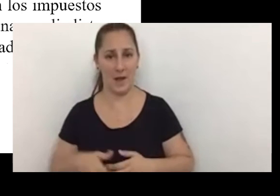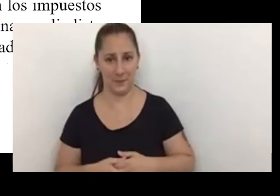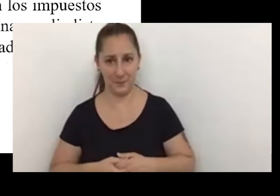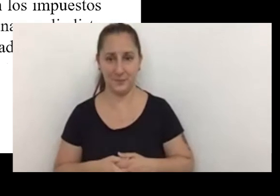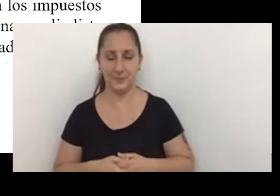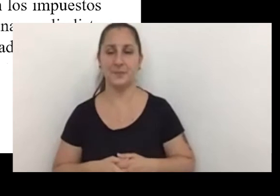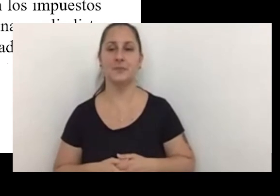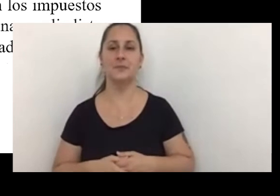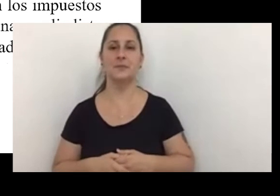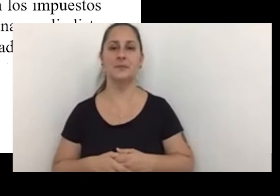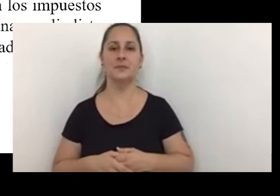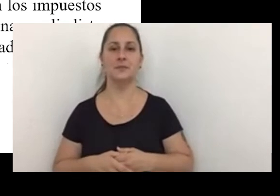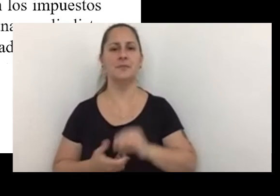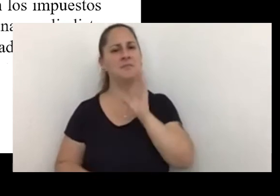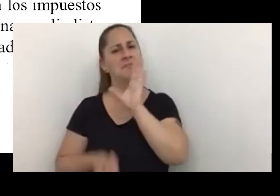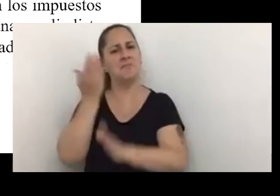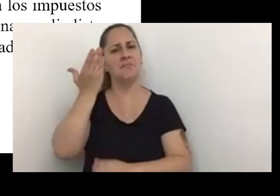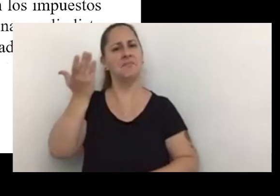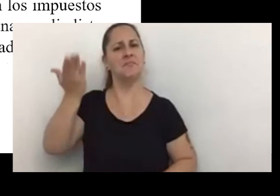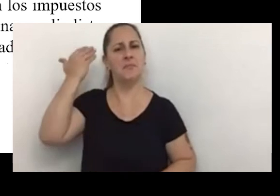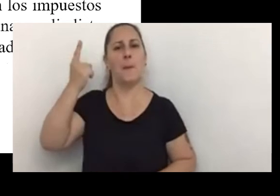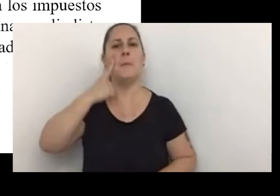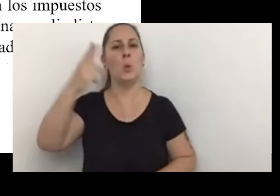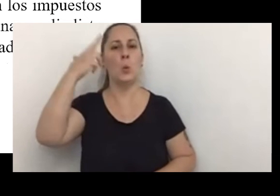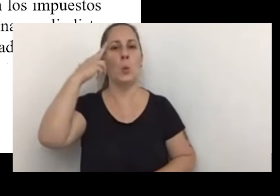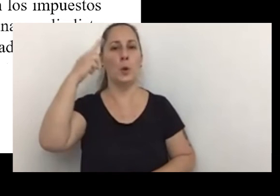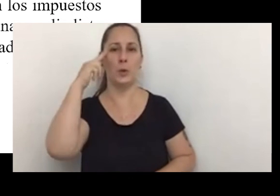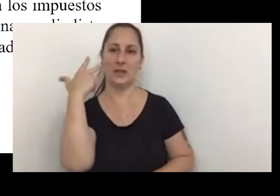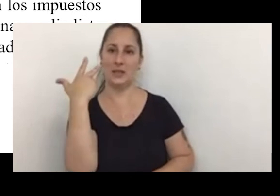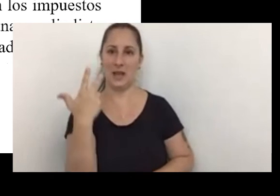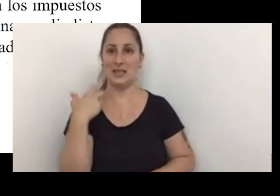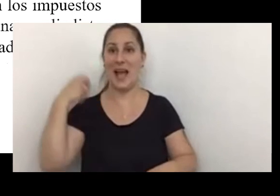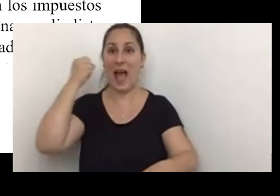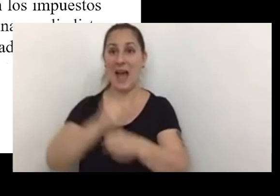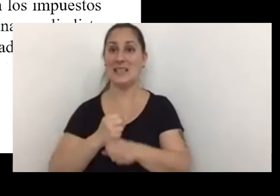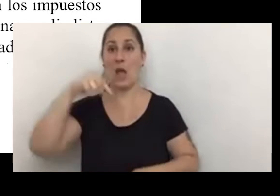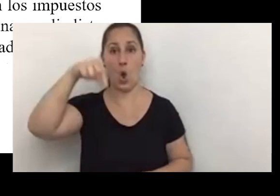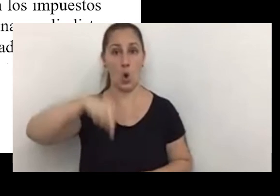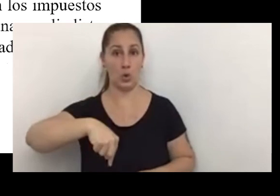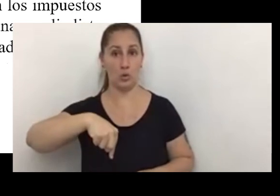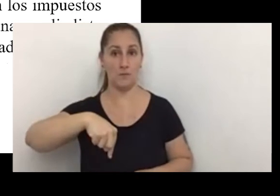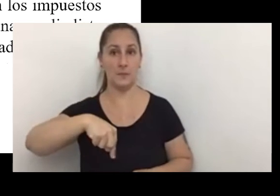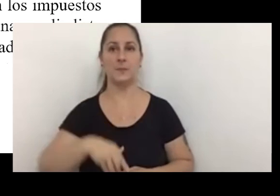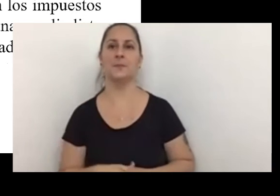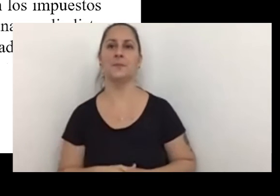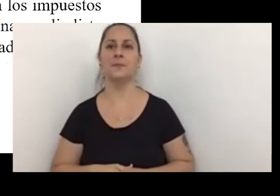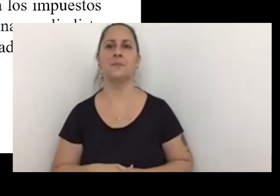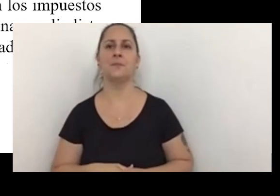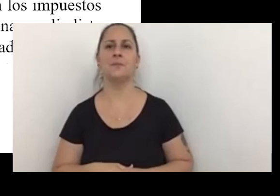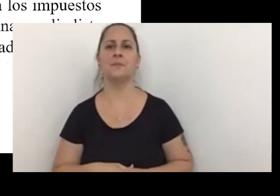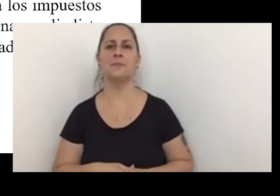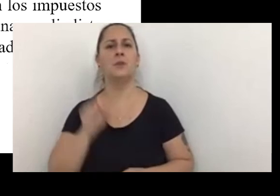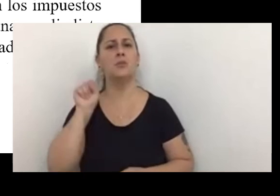sombra nació en 1993, está vigente hasta el día de la fecha, se aplicó en